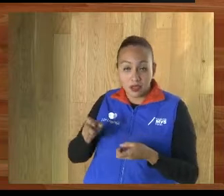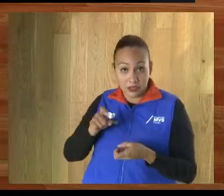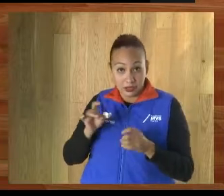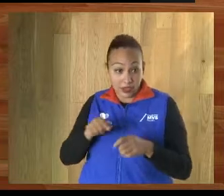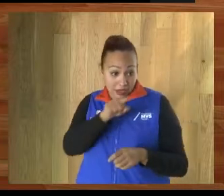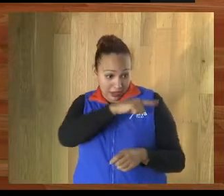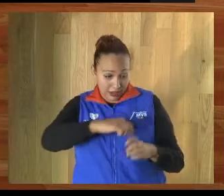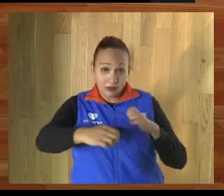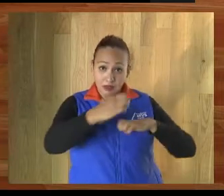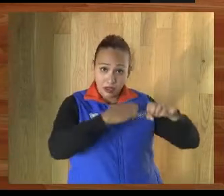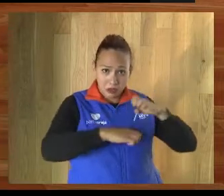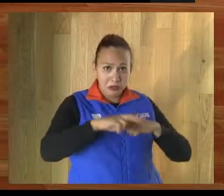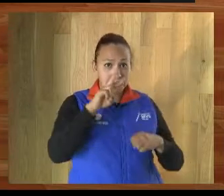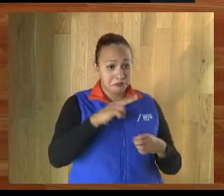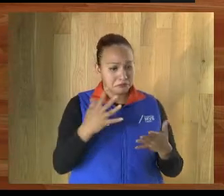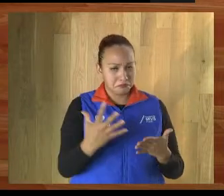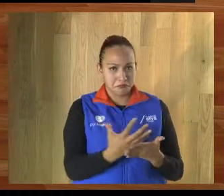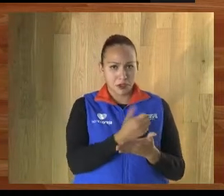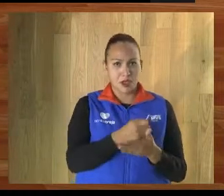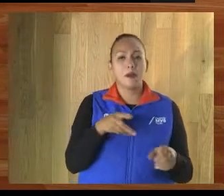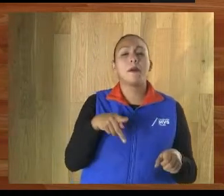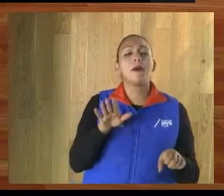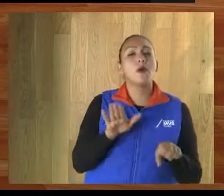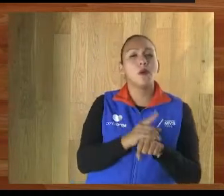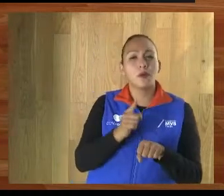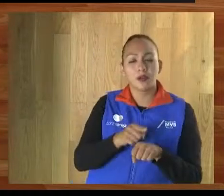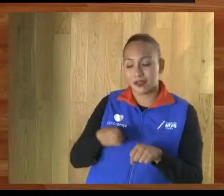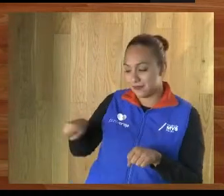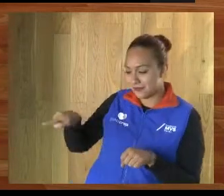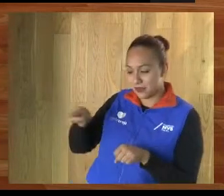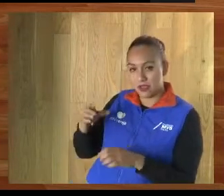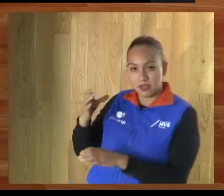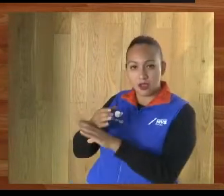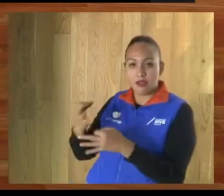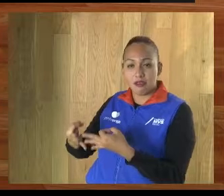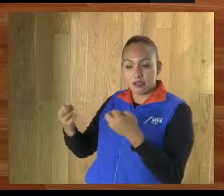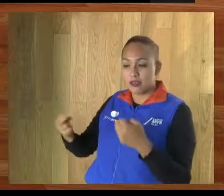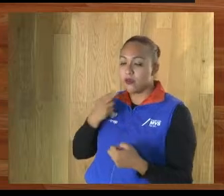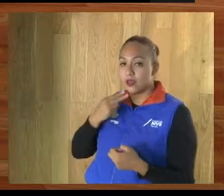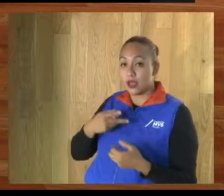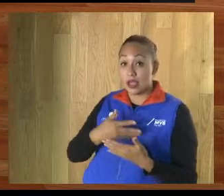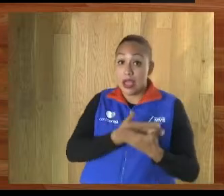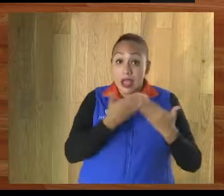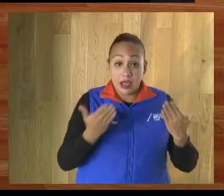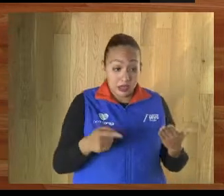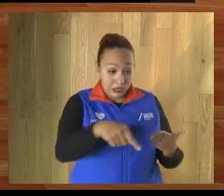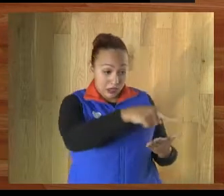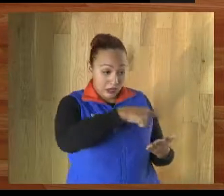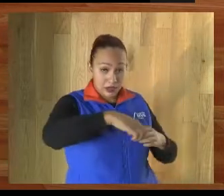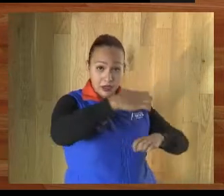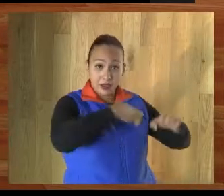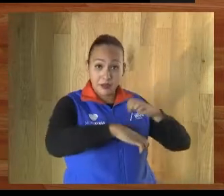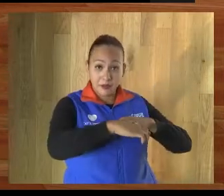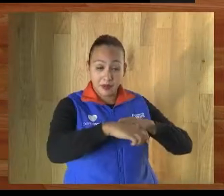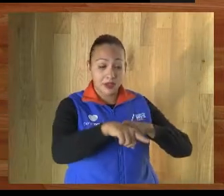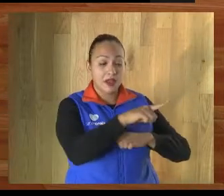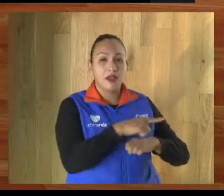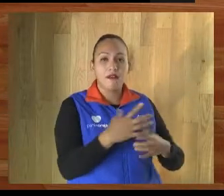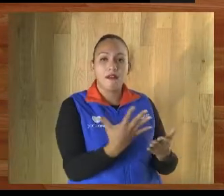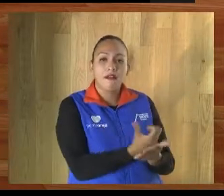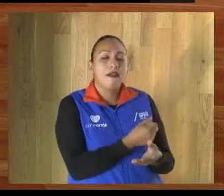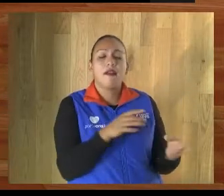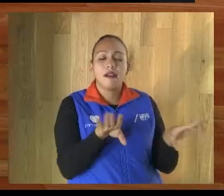esas empresas. Pues hoy en día las empresas que tienen mayor volumen de negocio están basadas en su mayor parte,